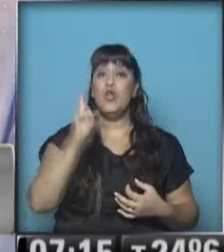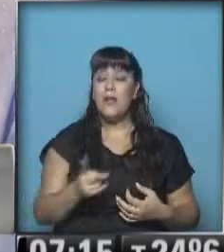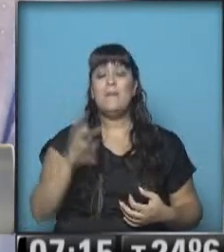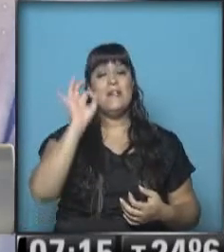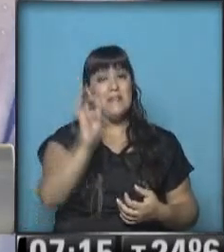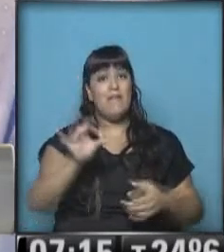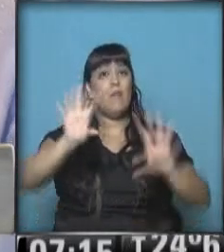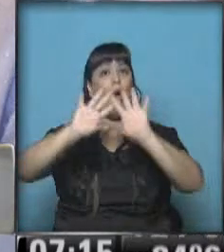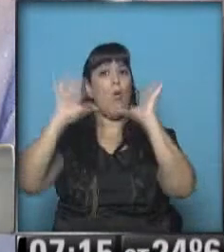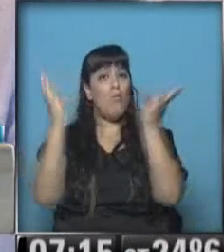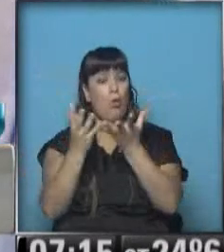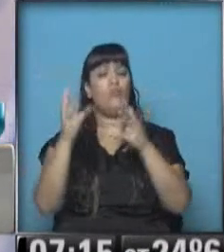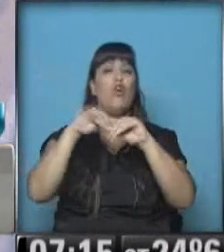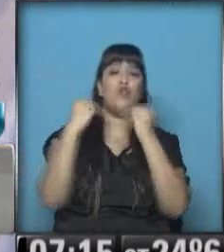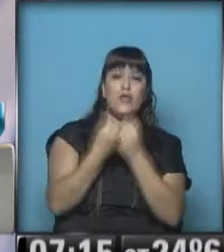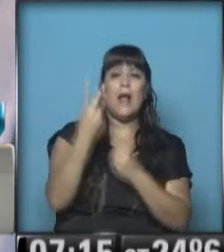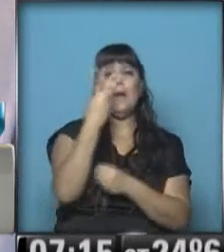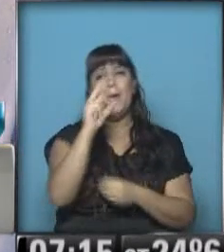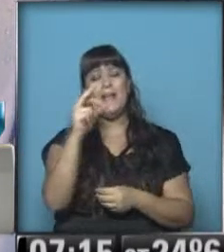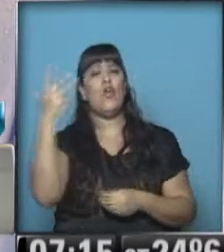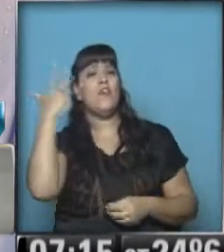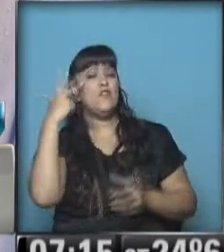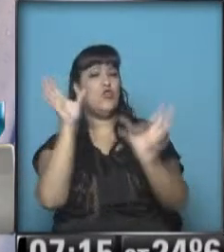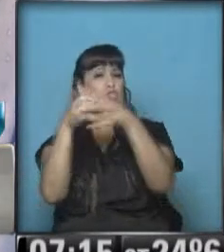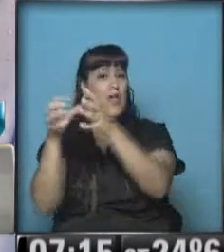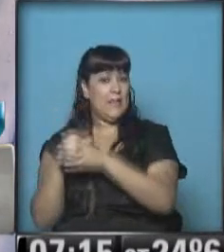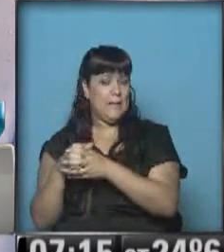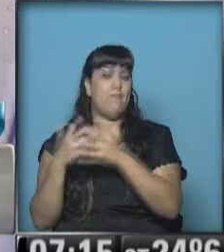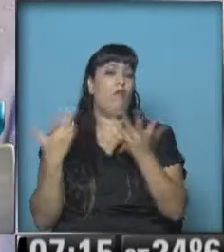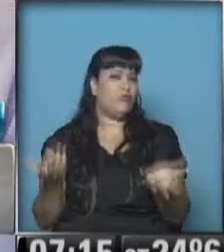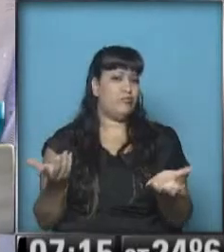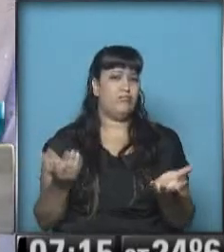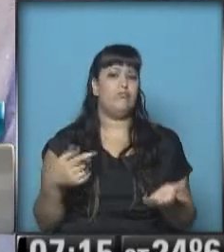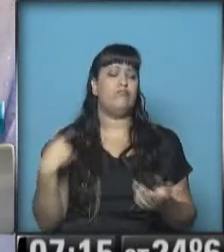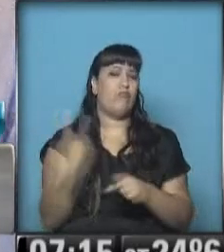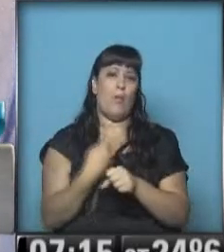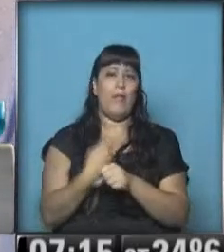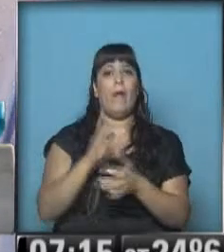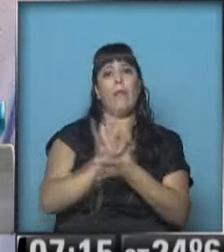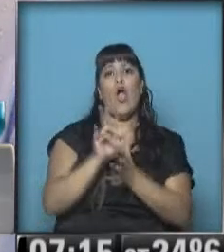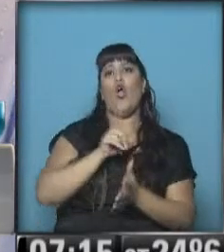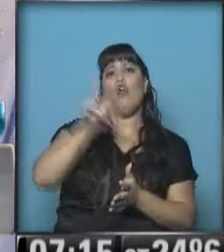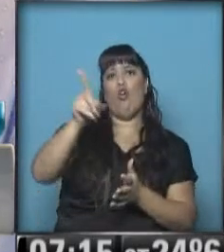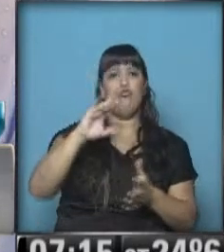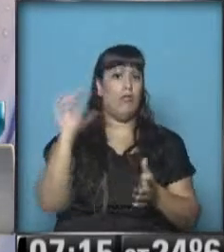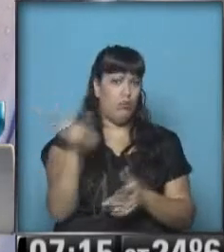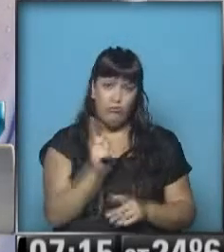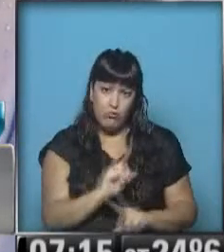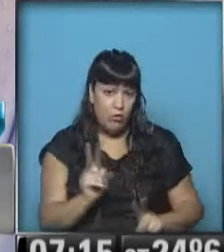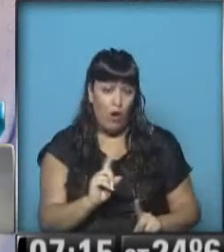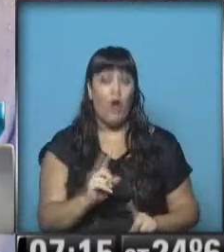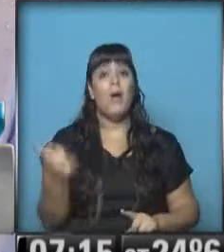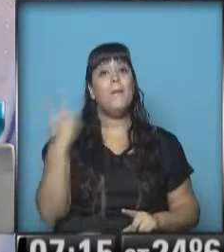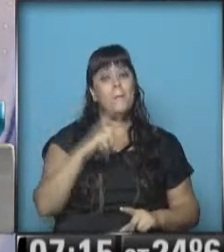mundo los torneos son de 20 o 18 equipos y no podemos seguir siendo en contra de lo que va el mundo.